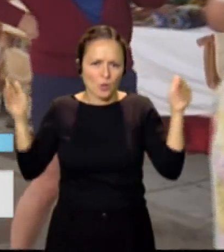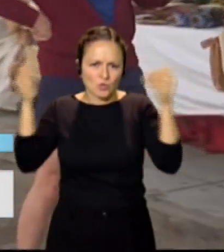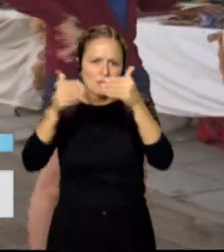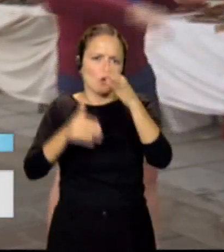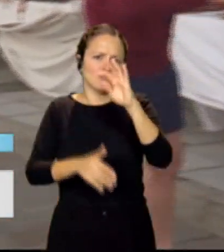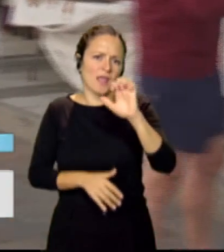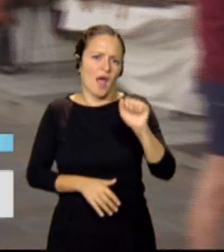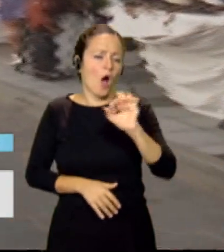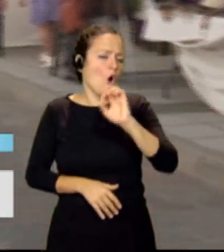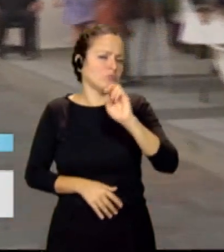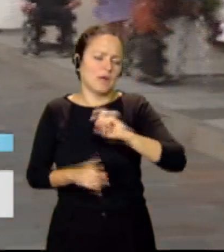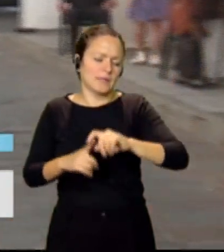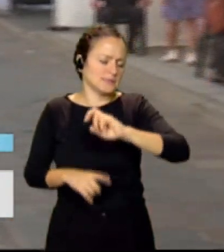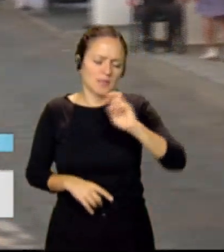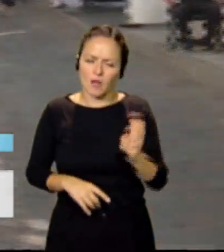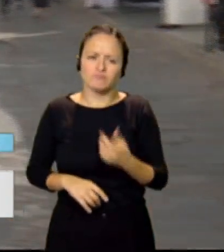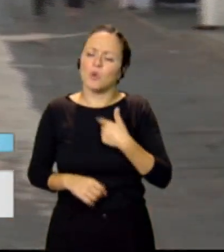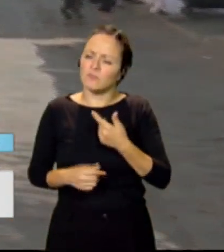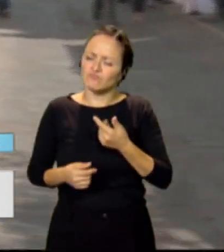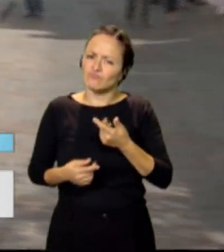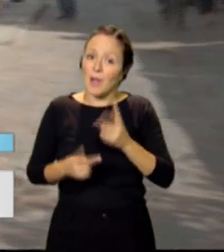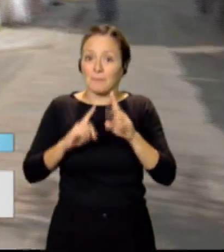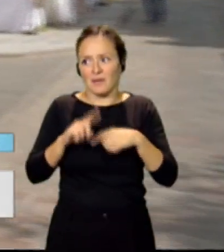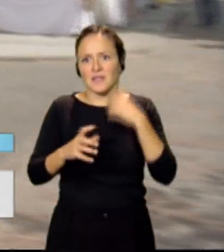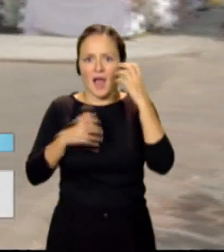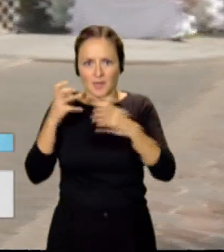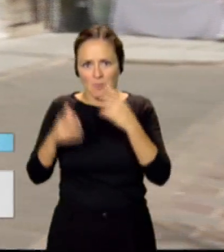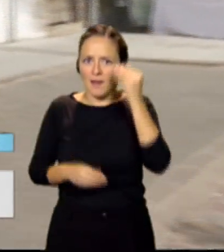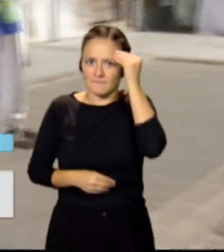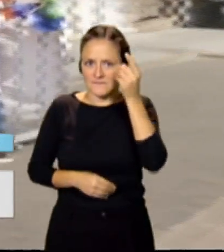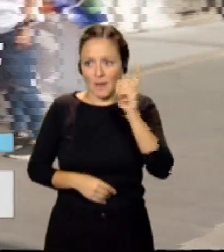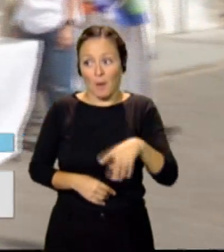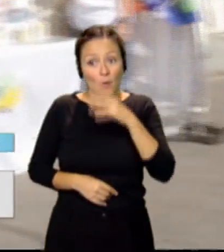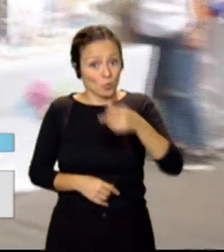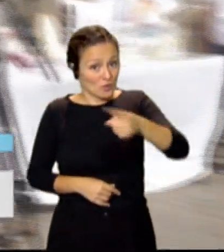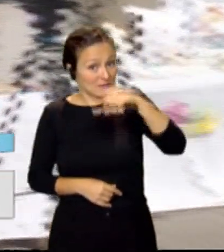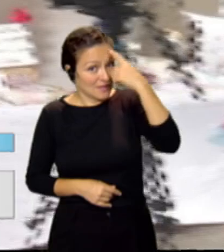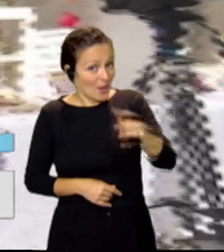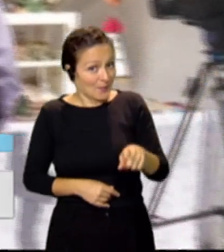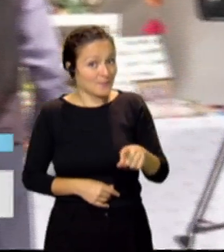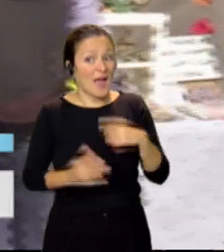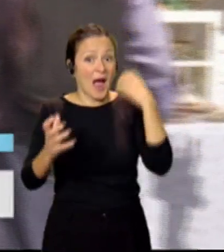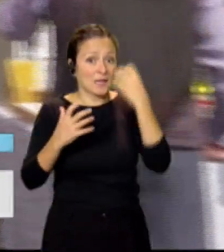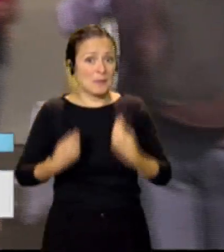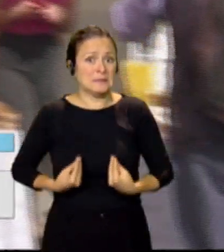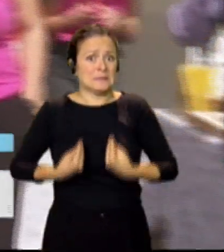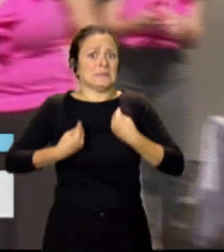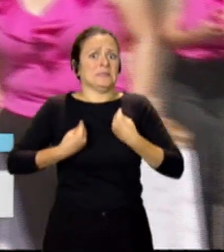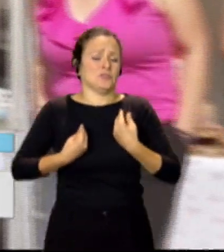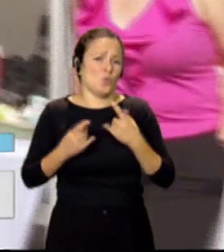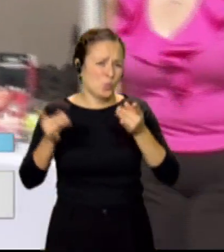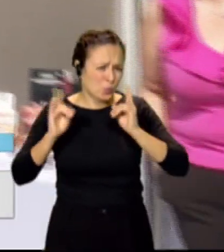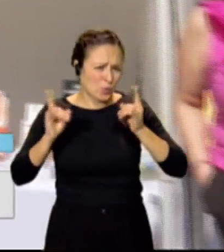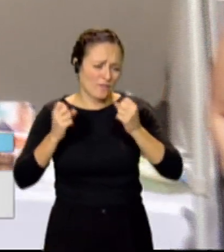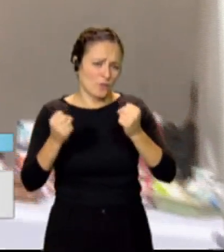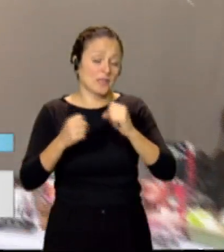o cualquier otra característica, y también pensando en los animales, es decir, que saben que les espanta el ruido. Y